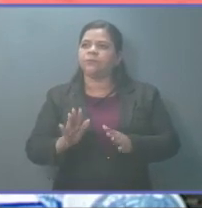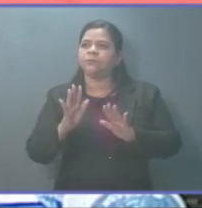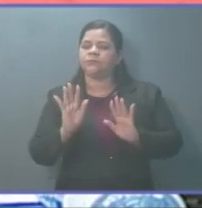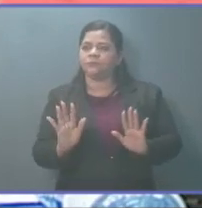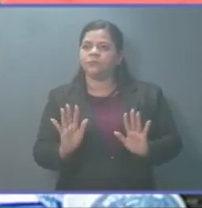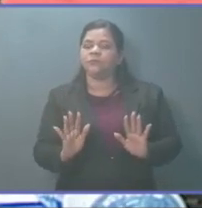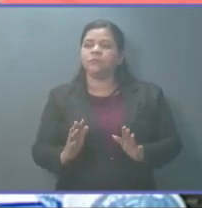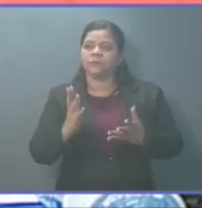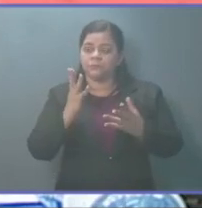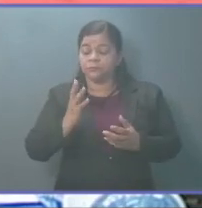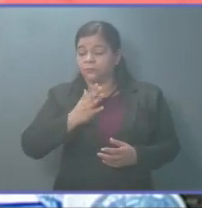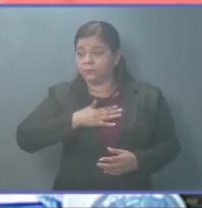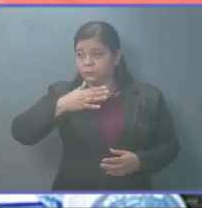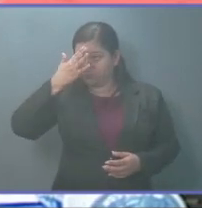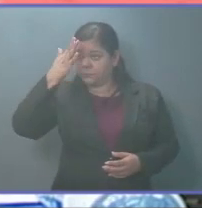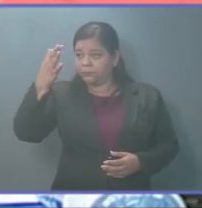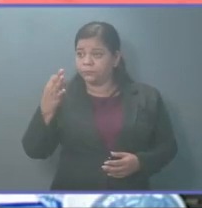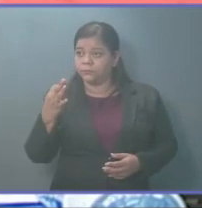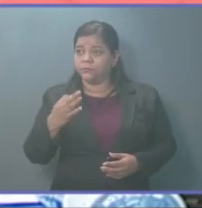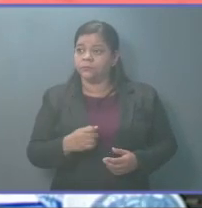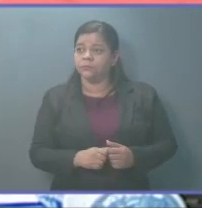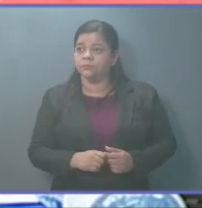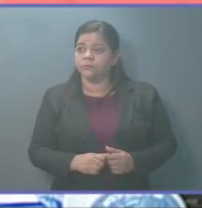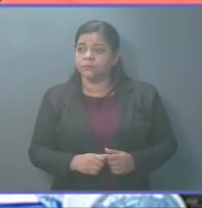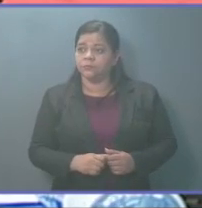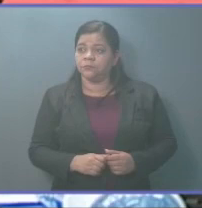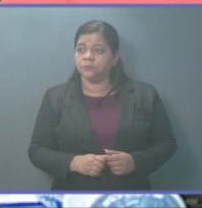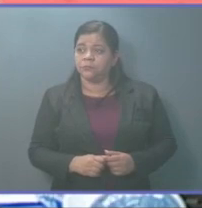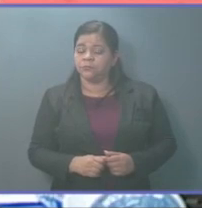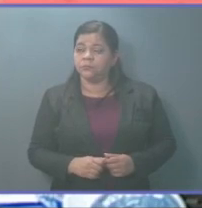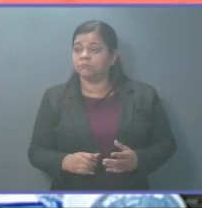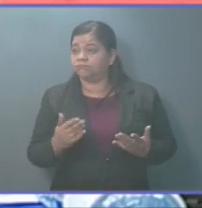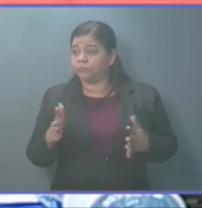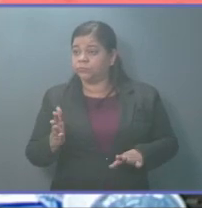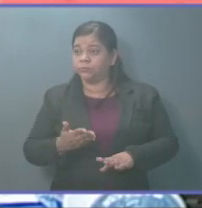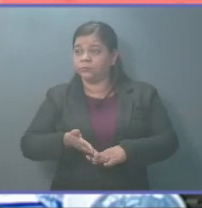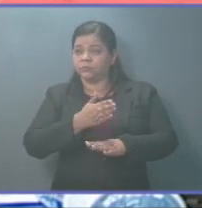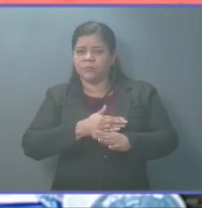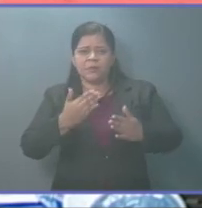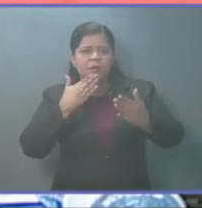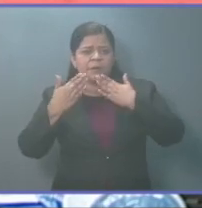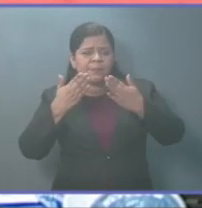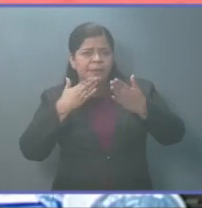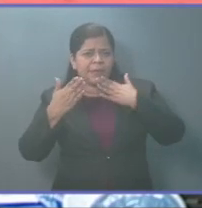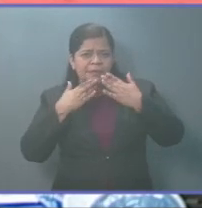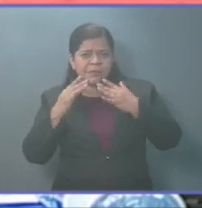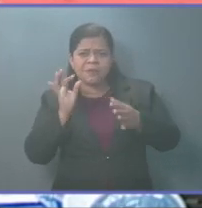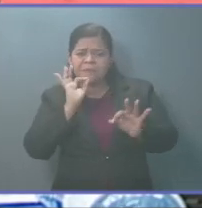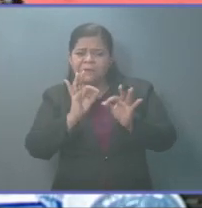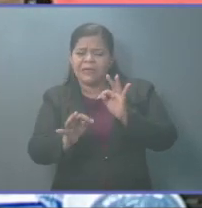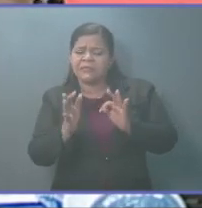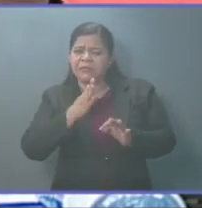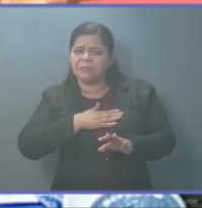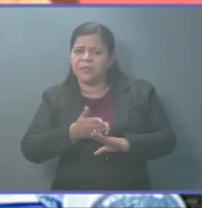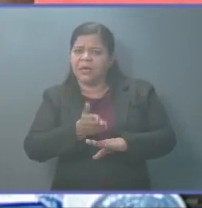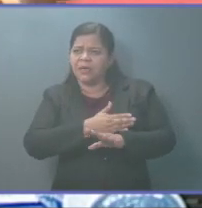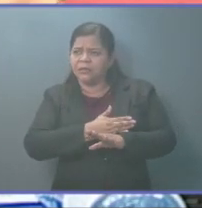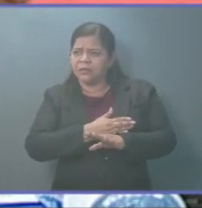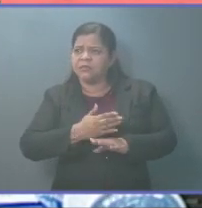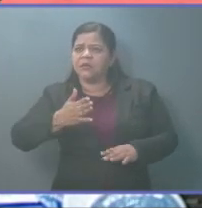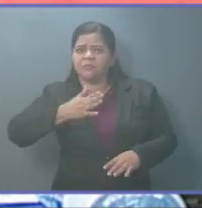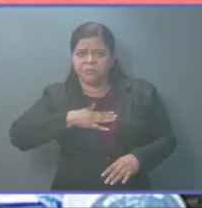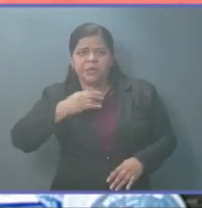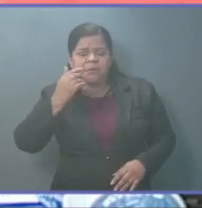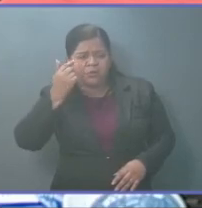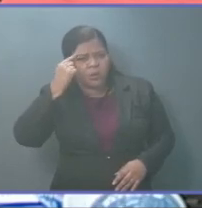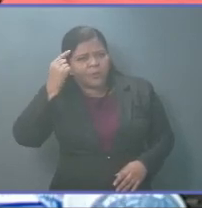Yo también consideraba que con las explicaciones bien sencillas, bien simples que he hecho, se iba a lograr